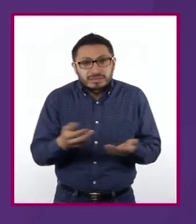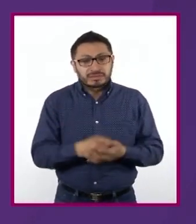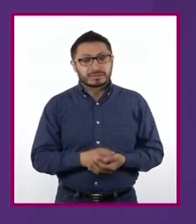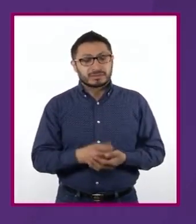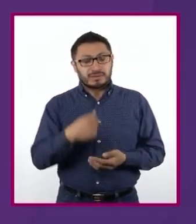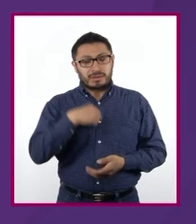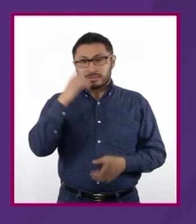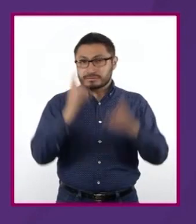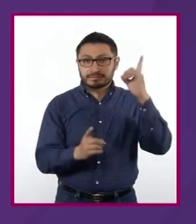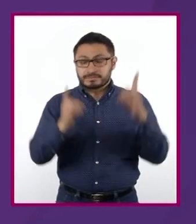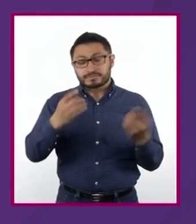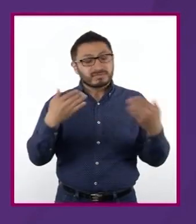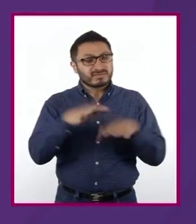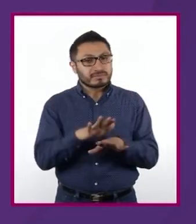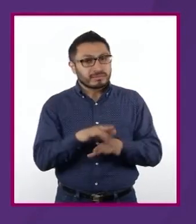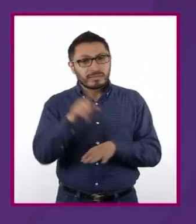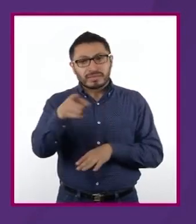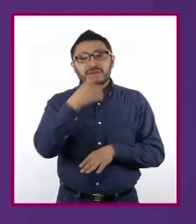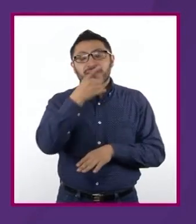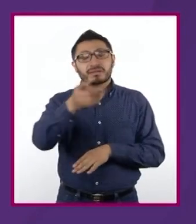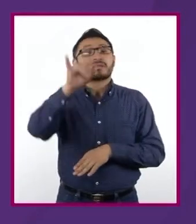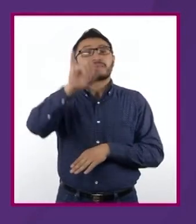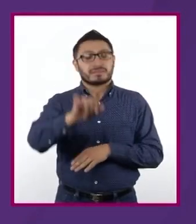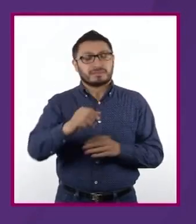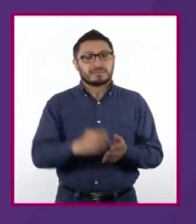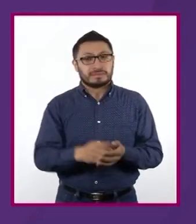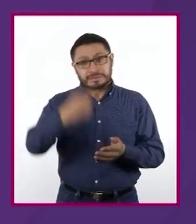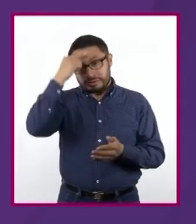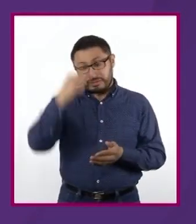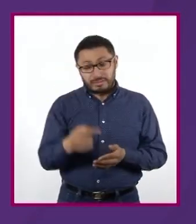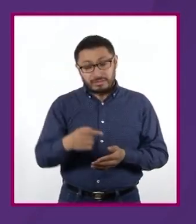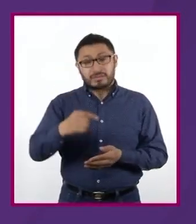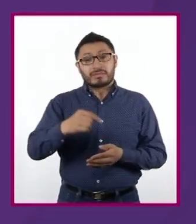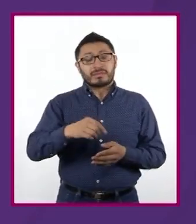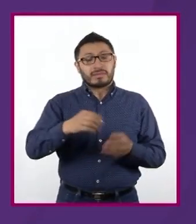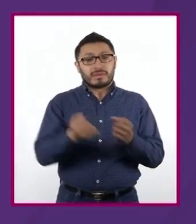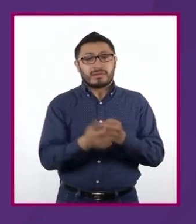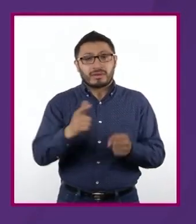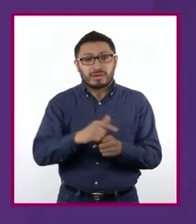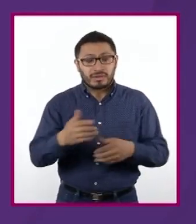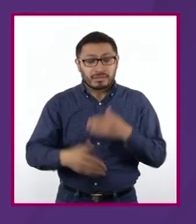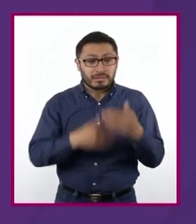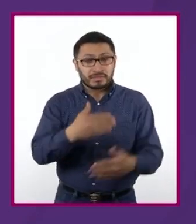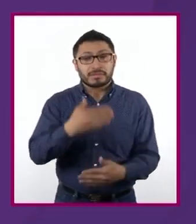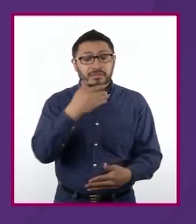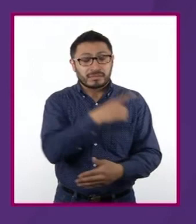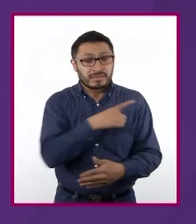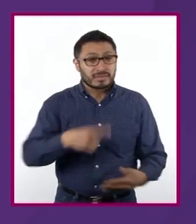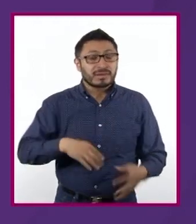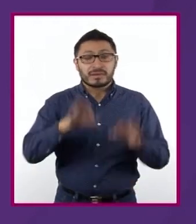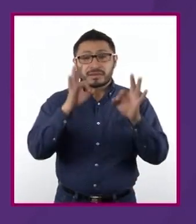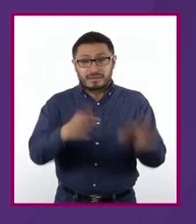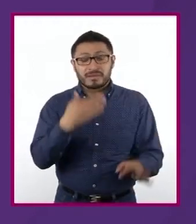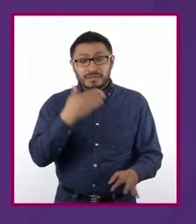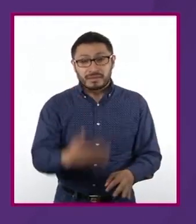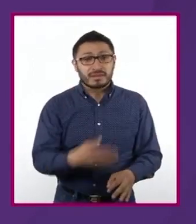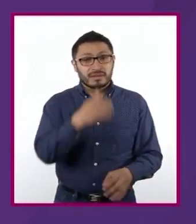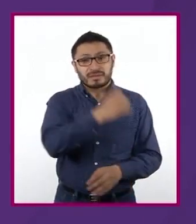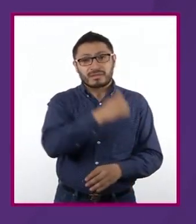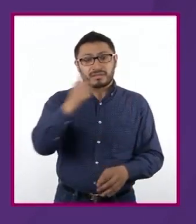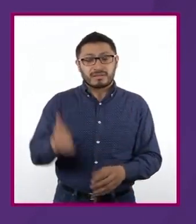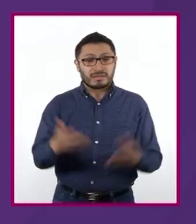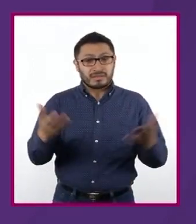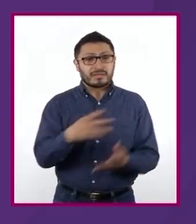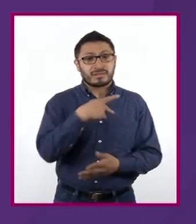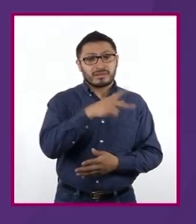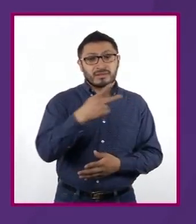Tengo dudas respecto a su afirmación. Para que la sociedad marche como debiera, cada quien haga lo que le corresponde. ¿A